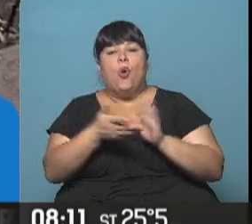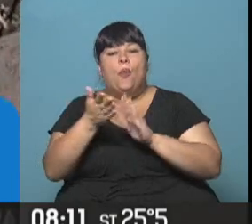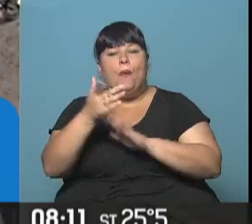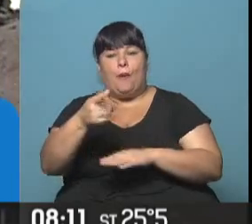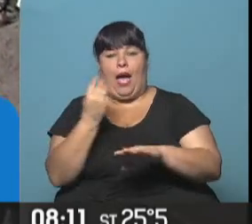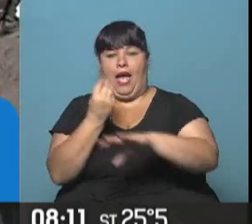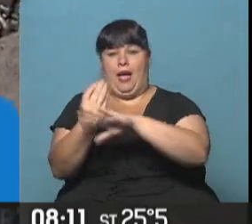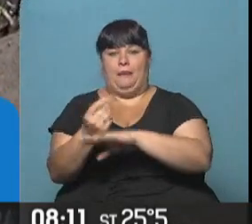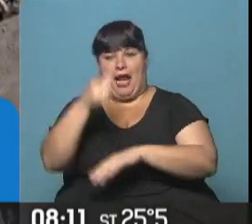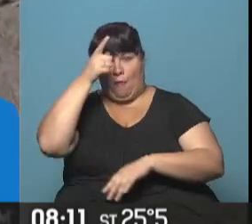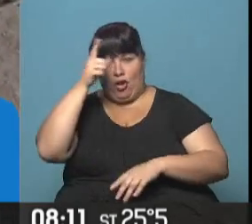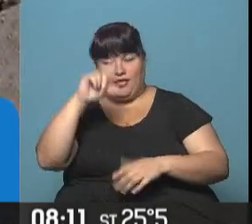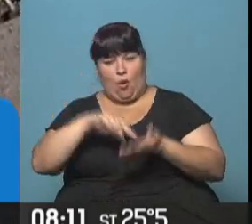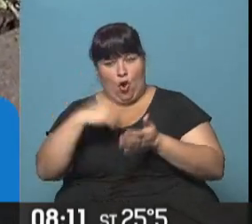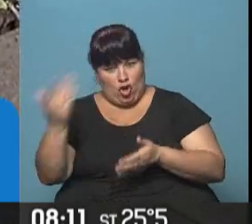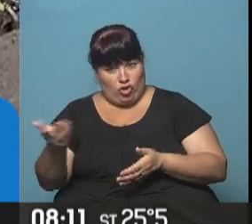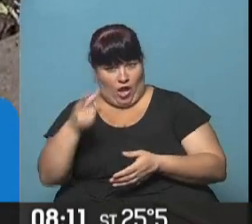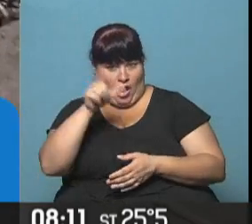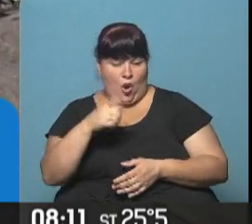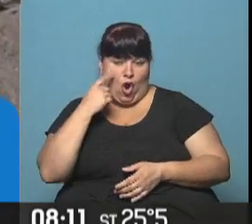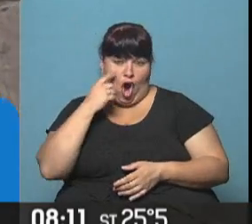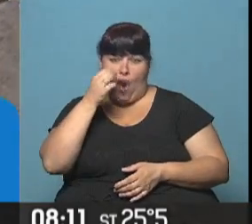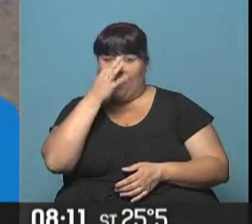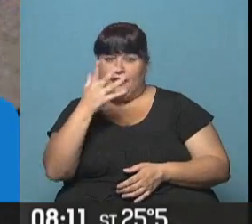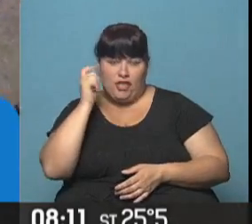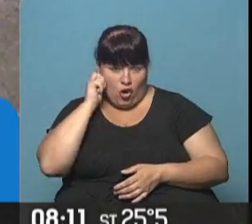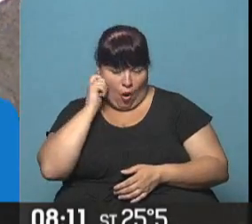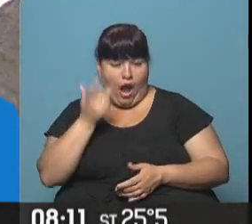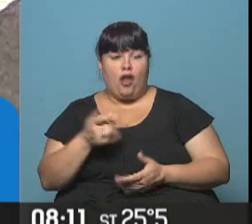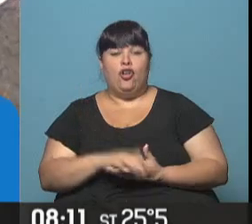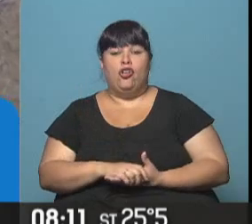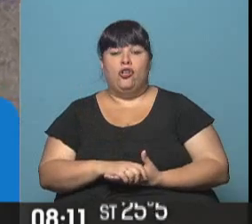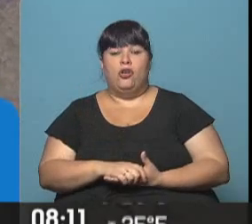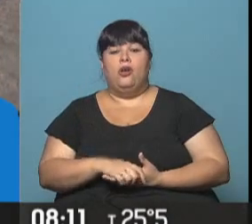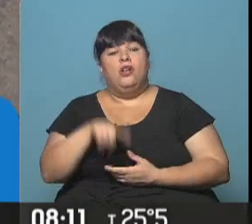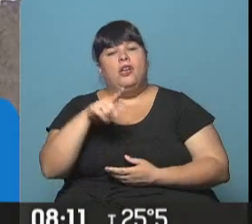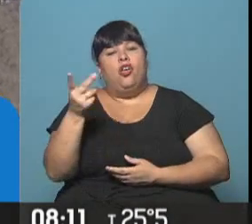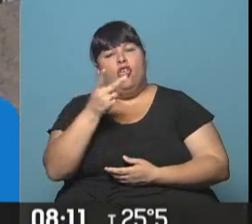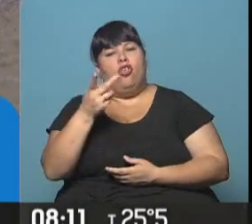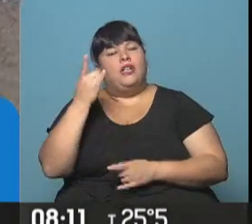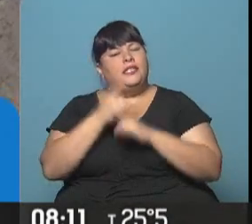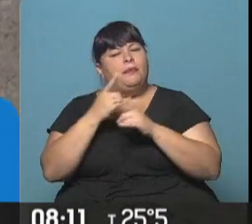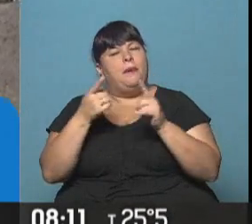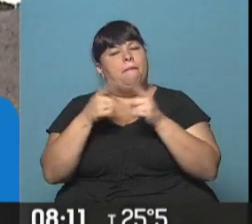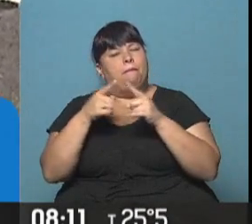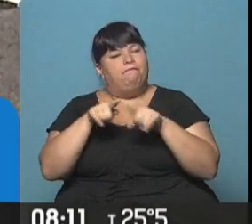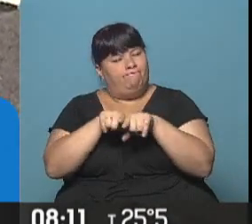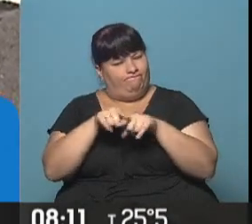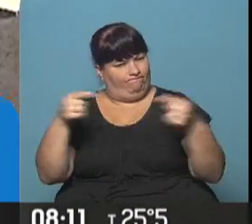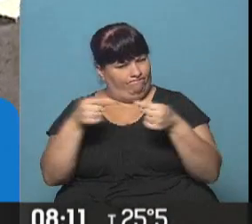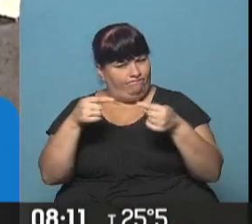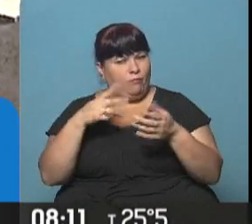a ingresar a la policía bonaerense, hombre de 25 años. Tenían, les decía, una relación conflictiva.